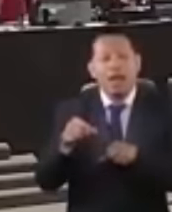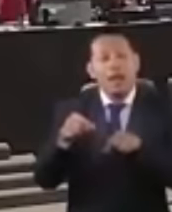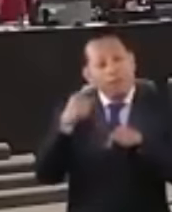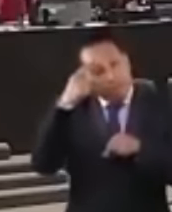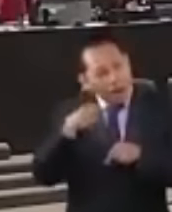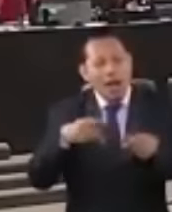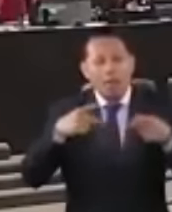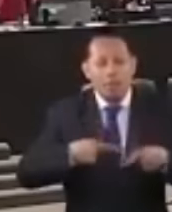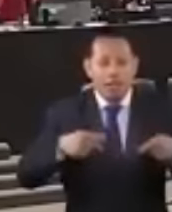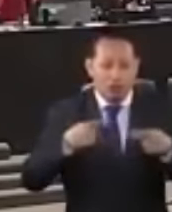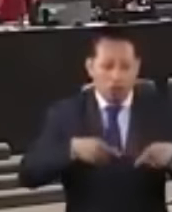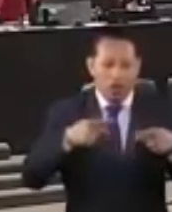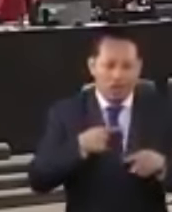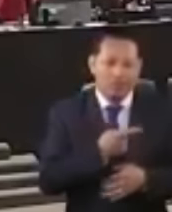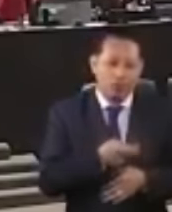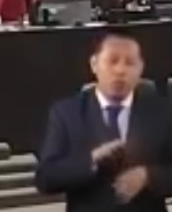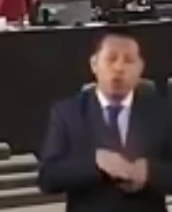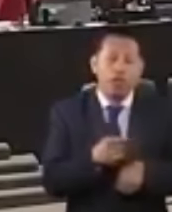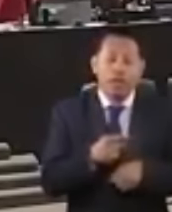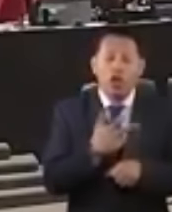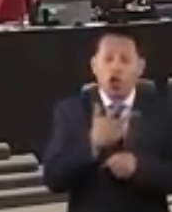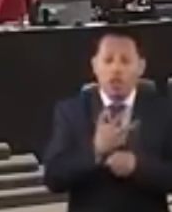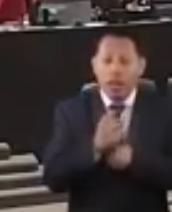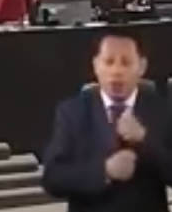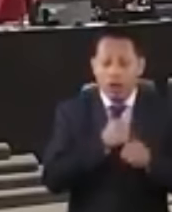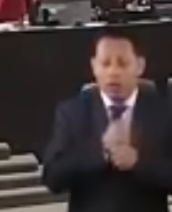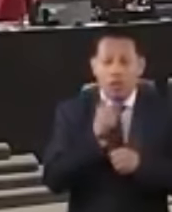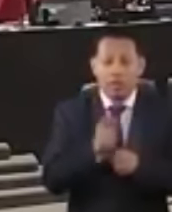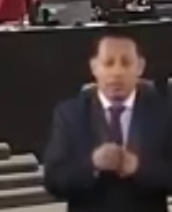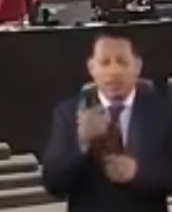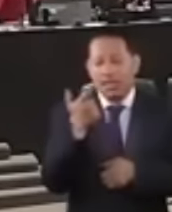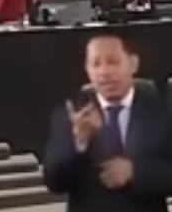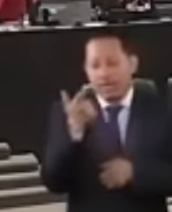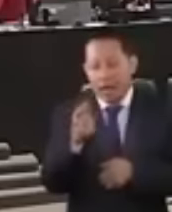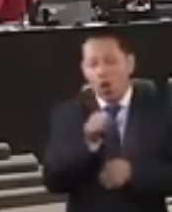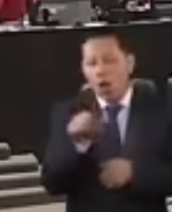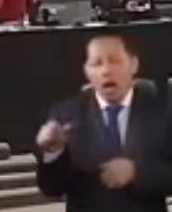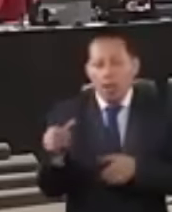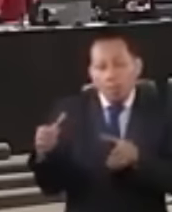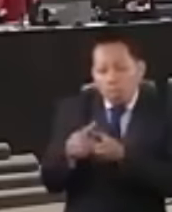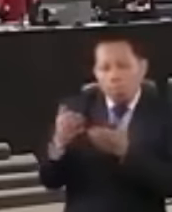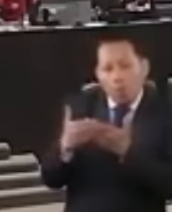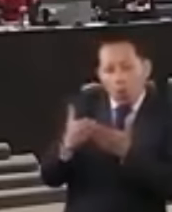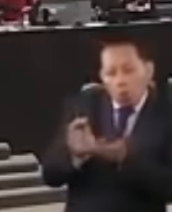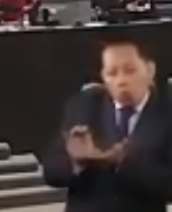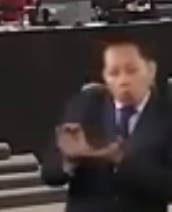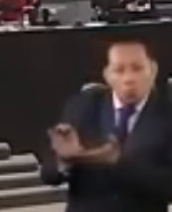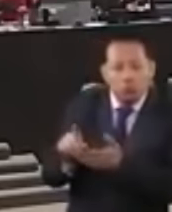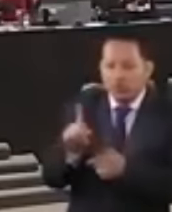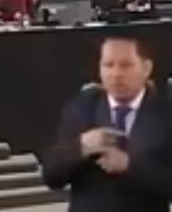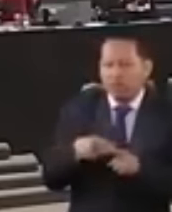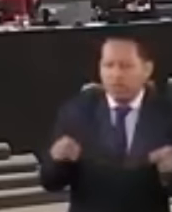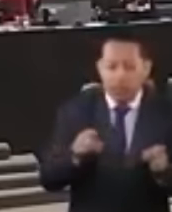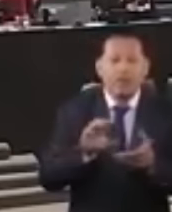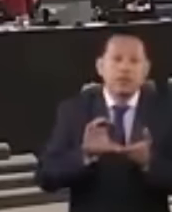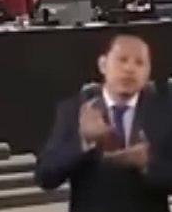por 8º año consecutivo el dinero público no se va a repartir entre unos cuantos, sino que va a llegar